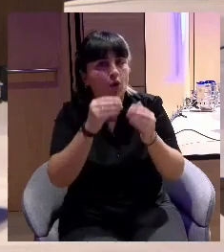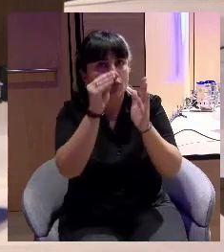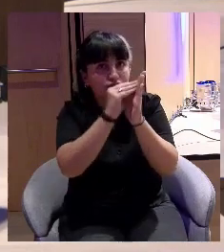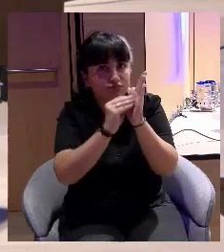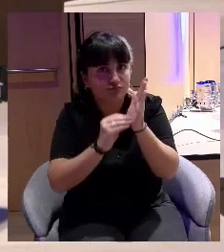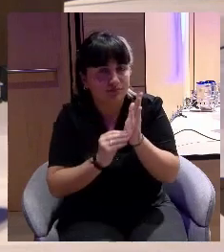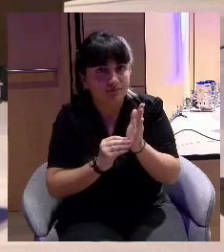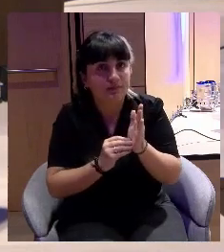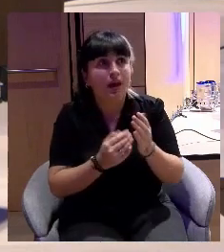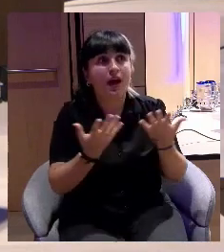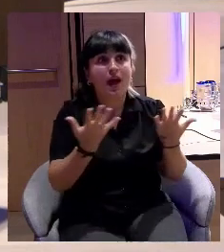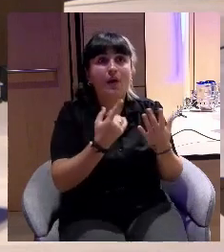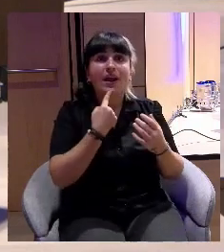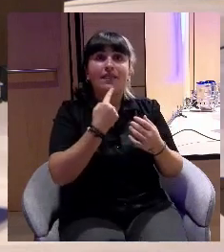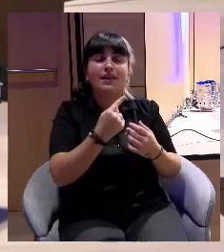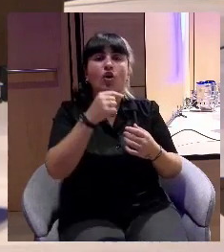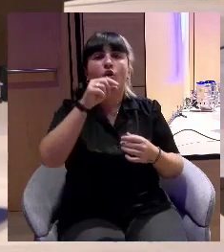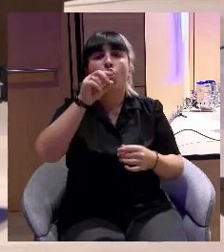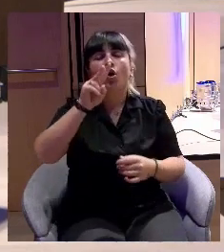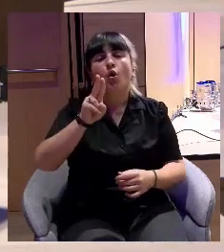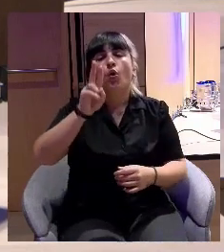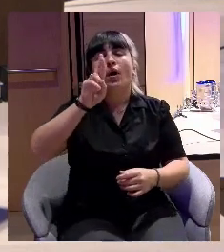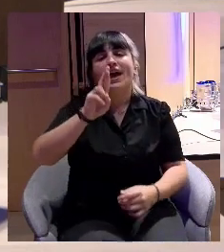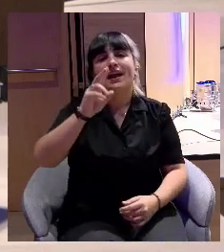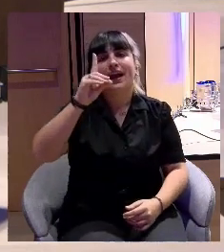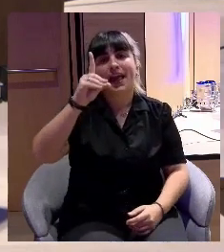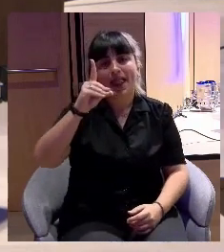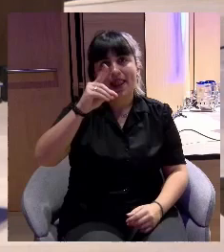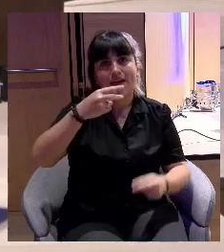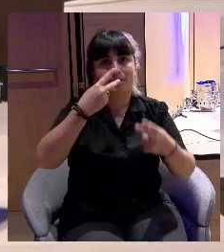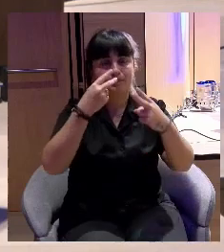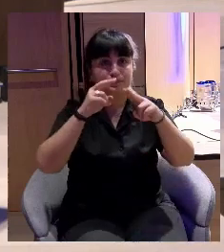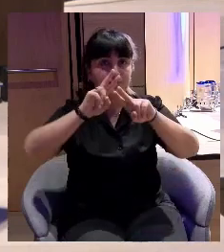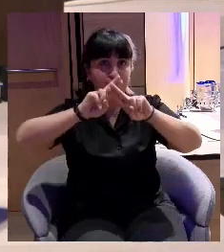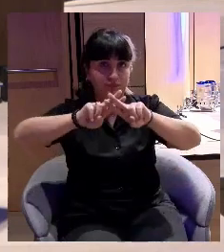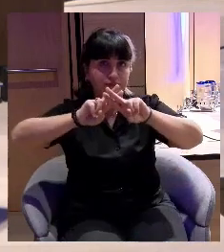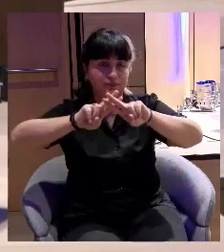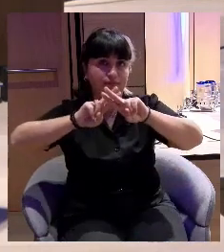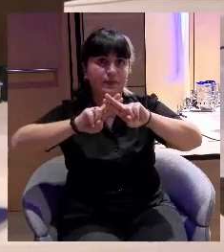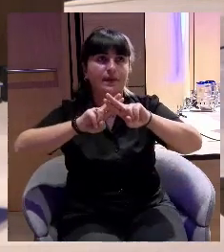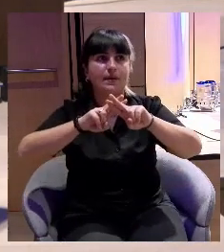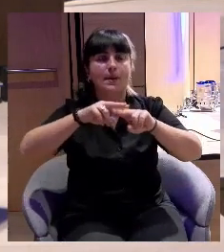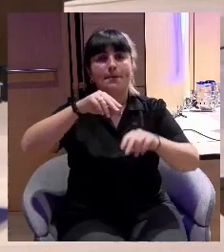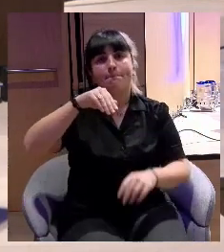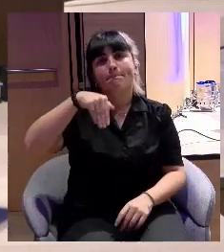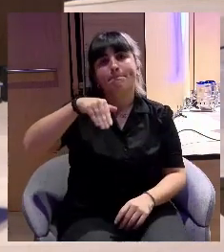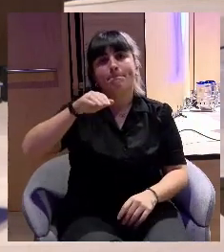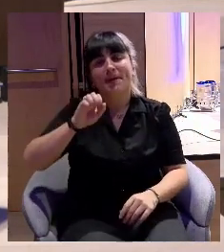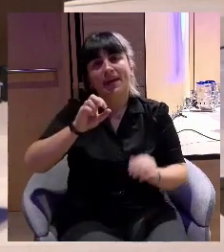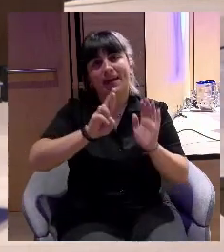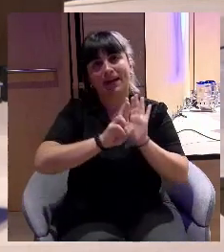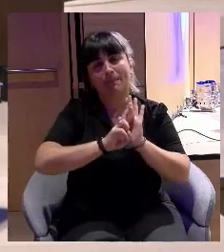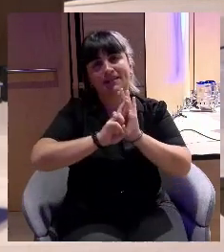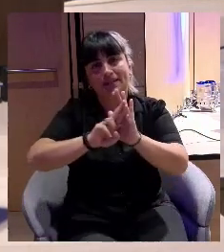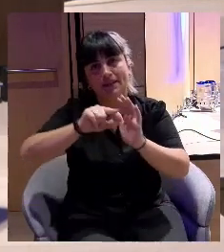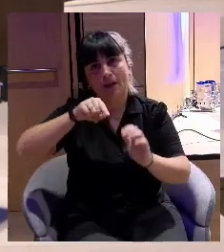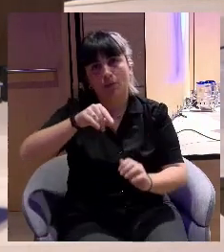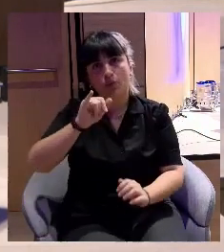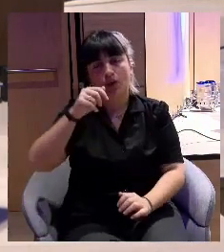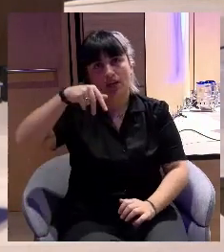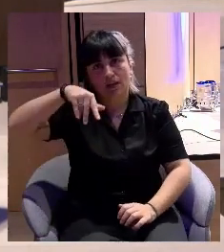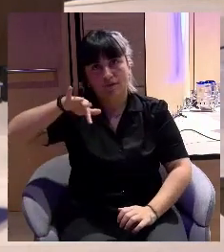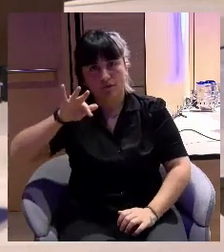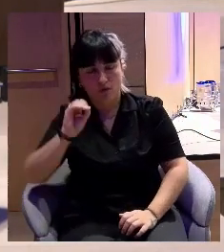La URL, sí, me representa.info. Podemos compartir de stickers también. Retomo